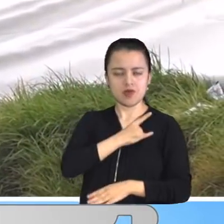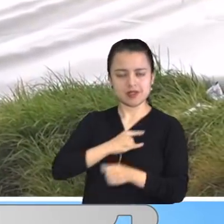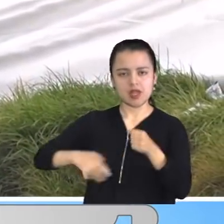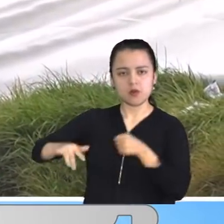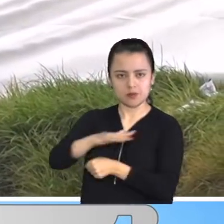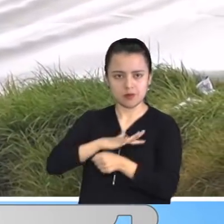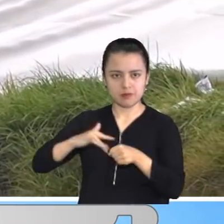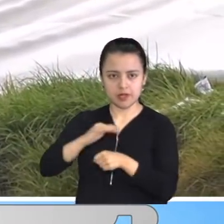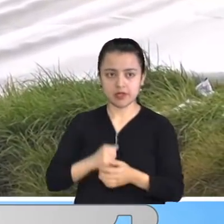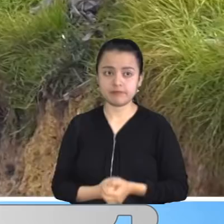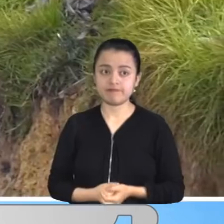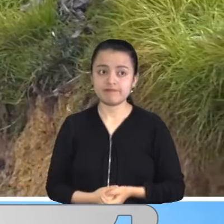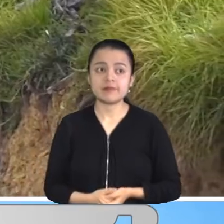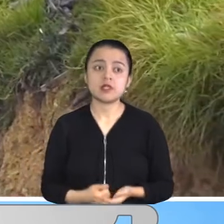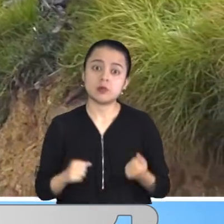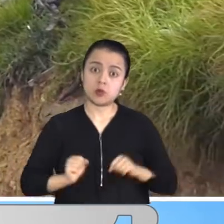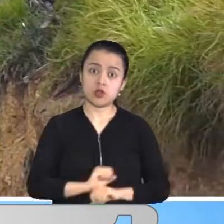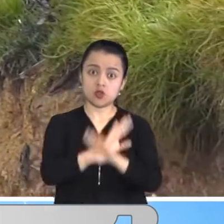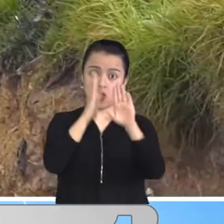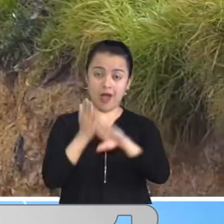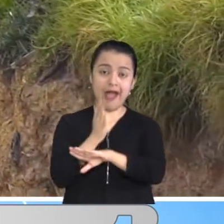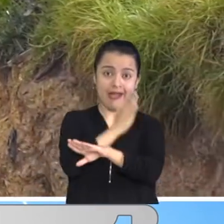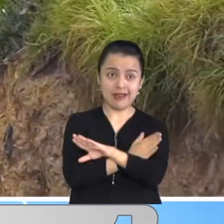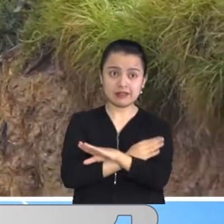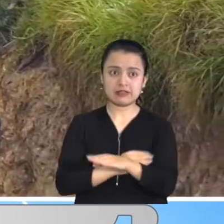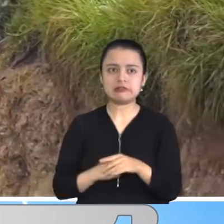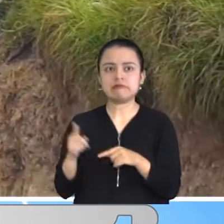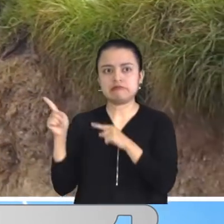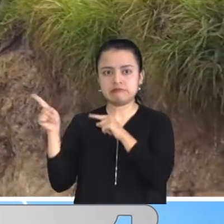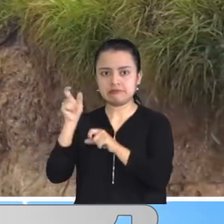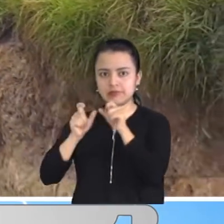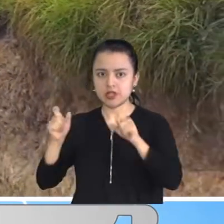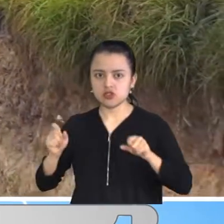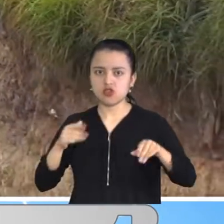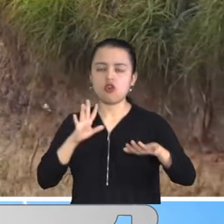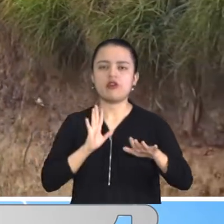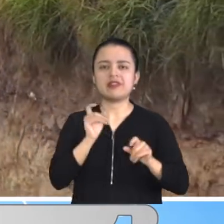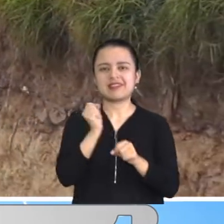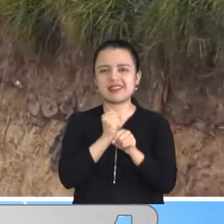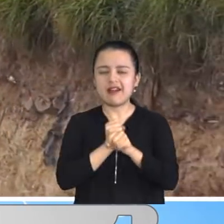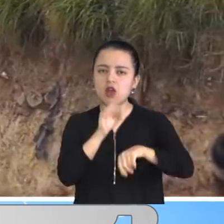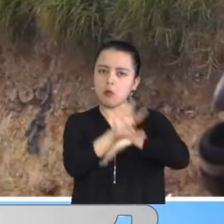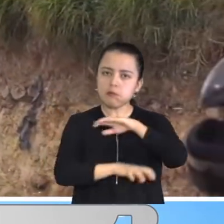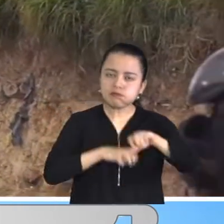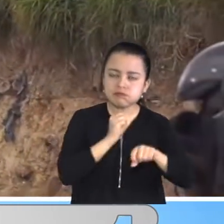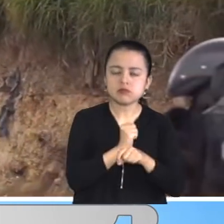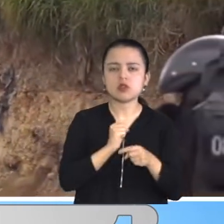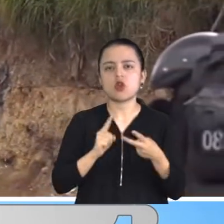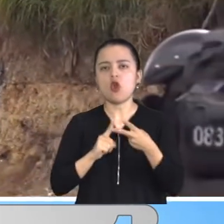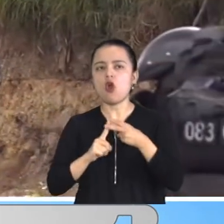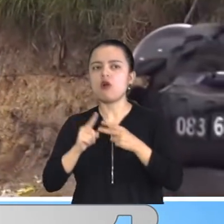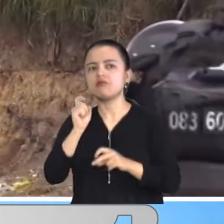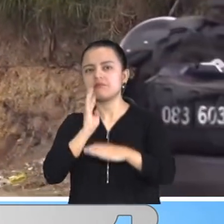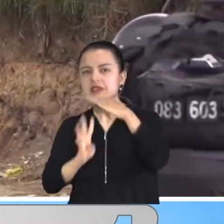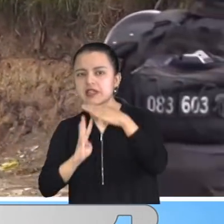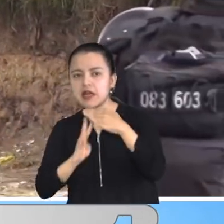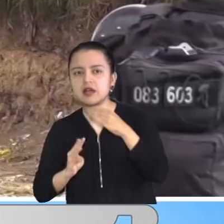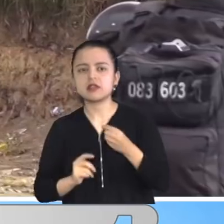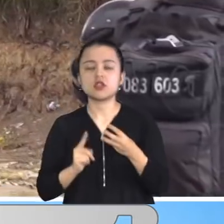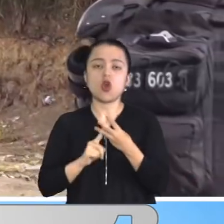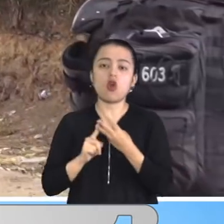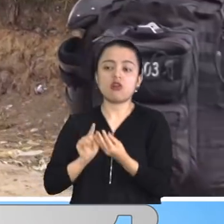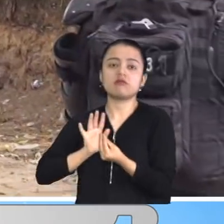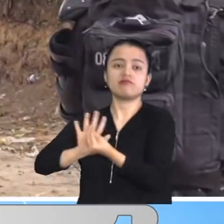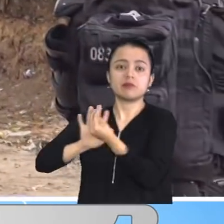registraron algunos enfrentamientos entre recicladores, inmigrantes y también desplazados por la violencia que